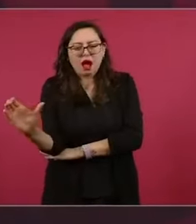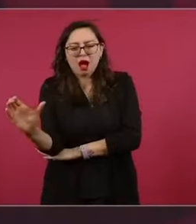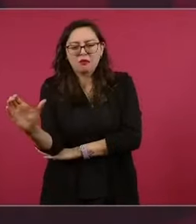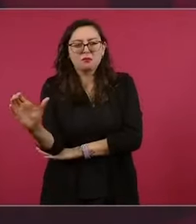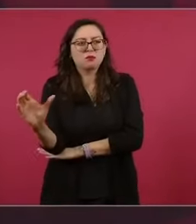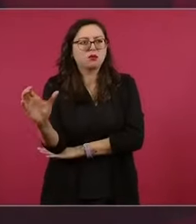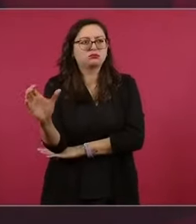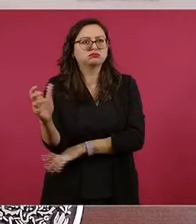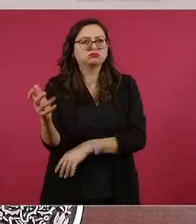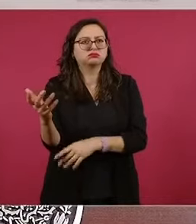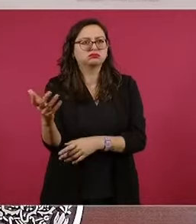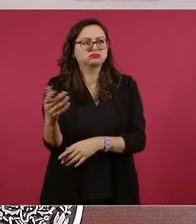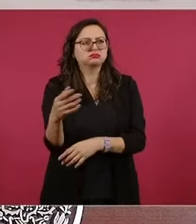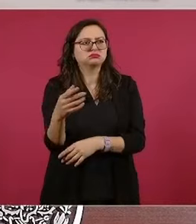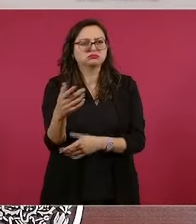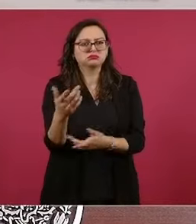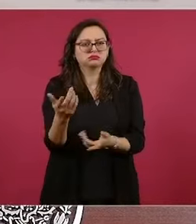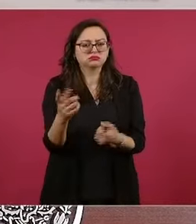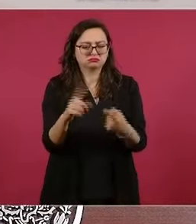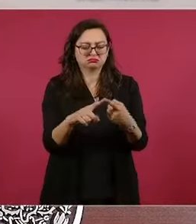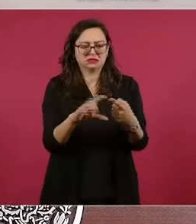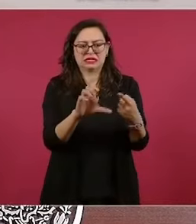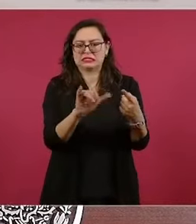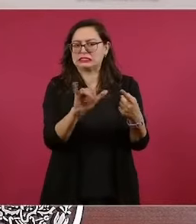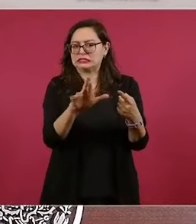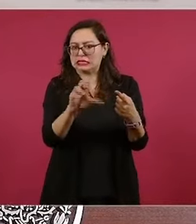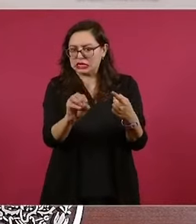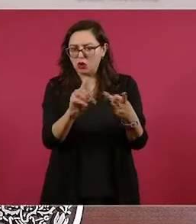Ciro o Loret